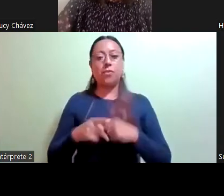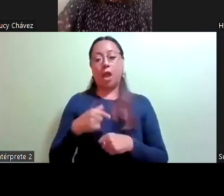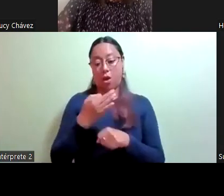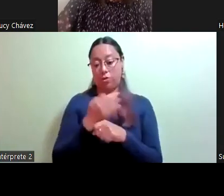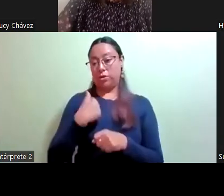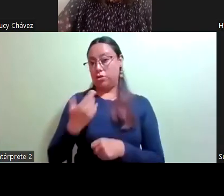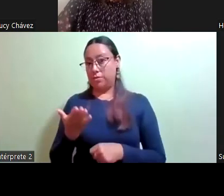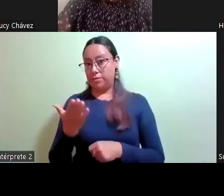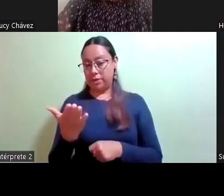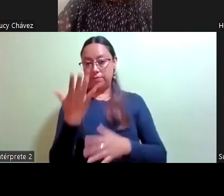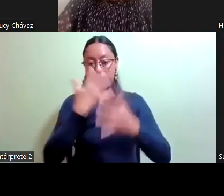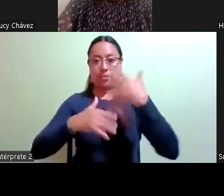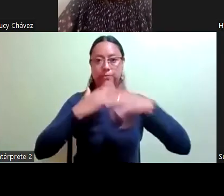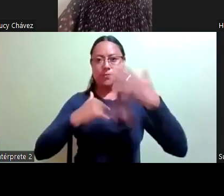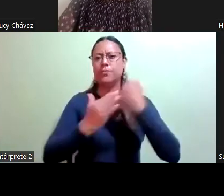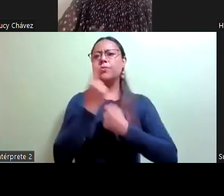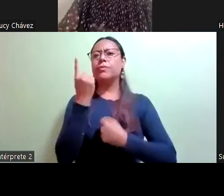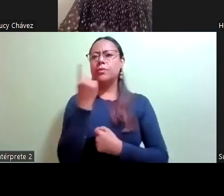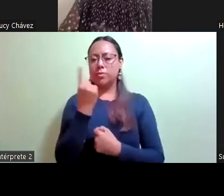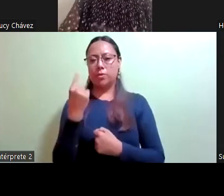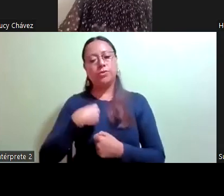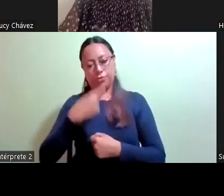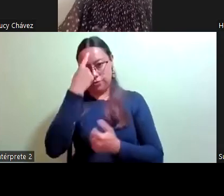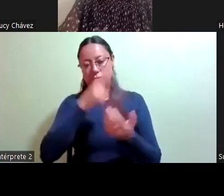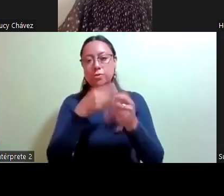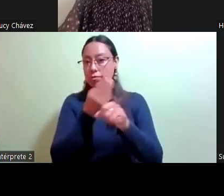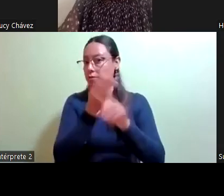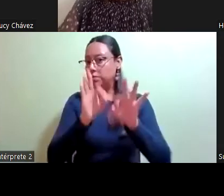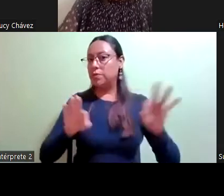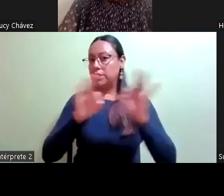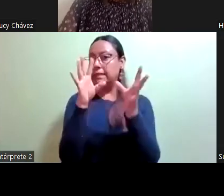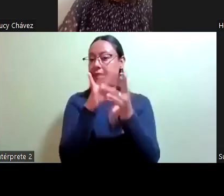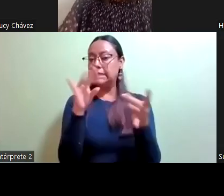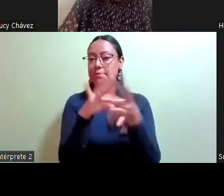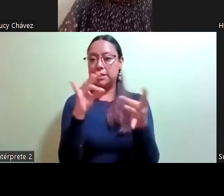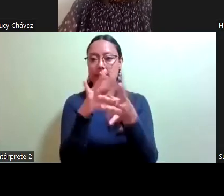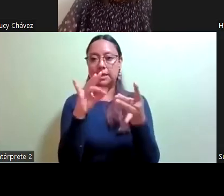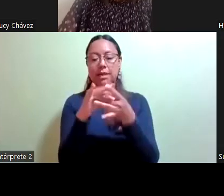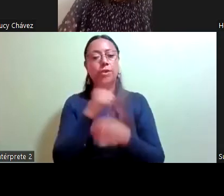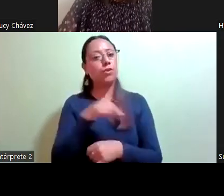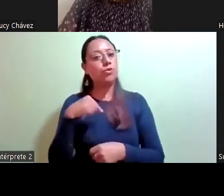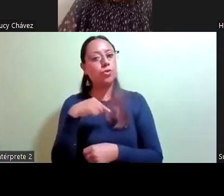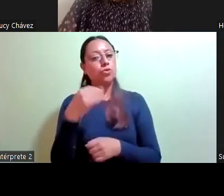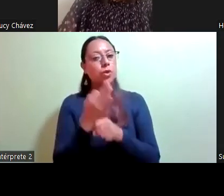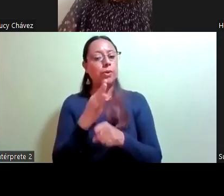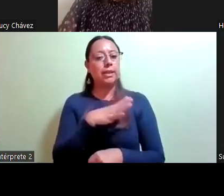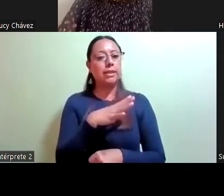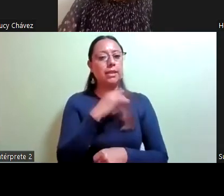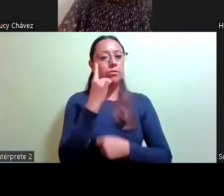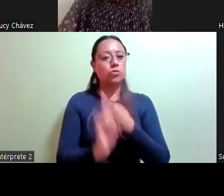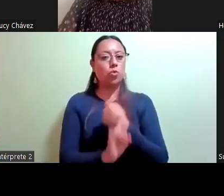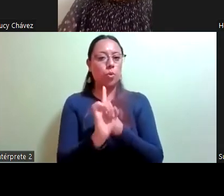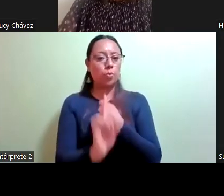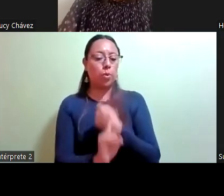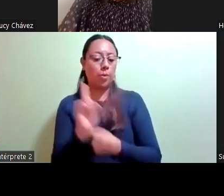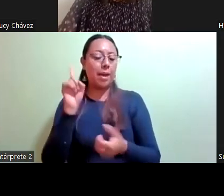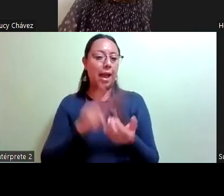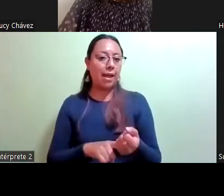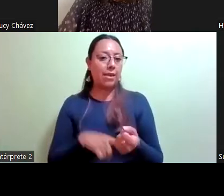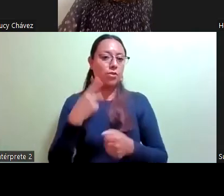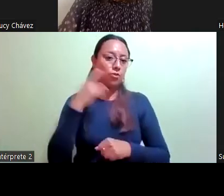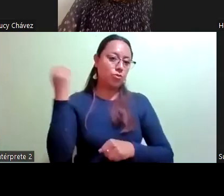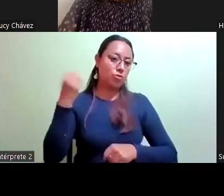voz porque me parece muy importante señalar que tenemos un problema en el Congreso de la Ciudad de